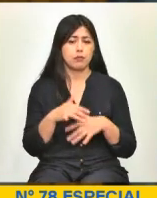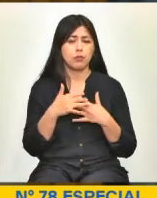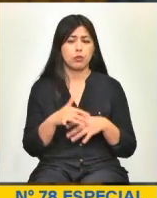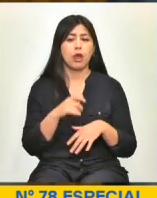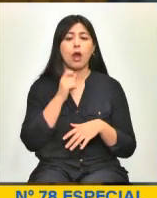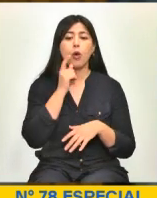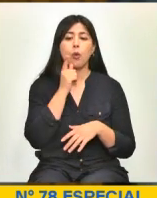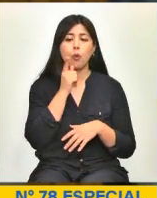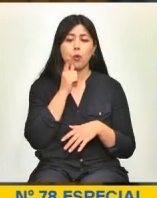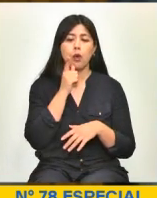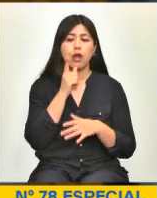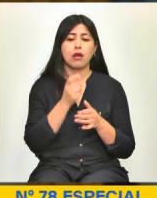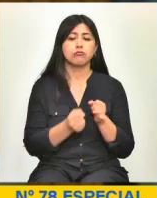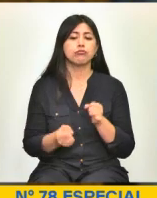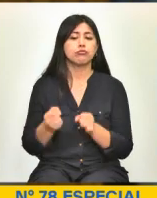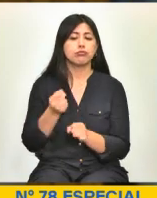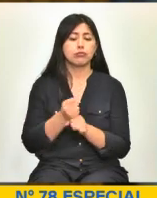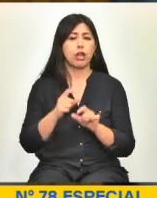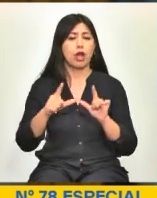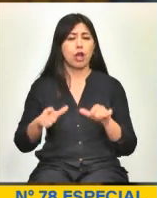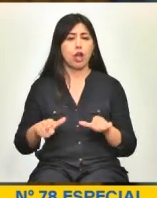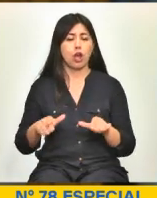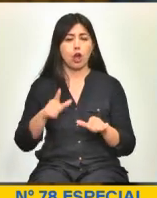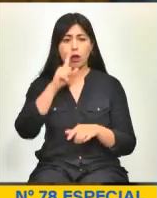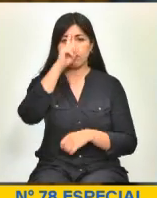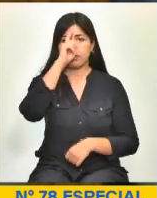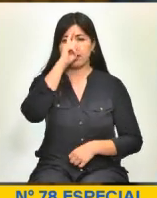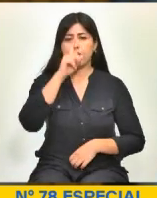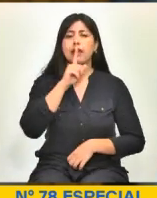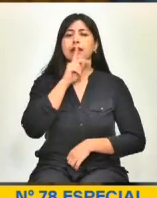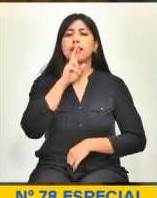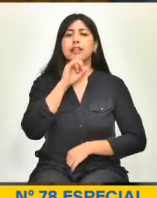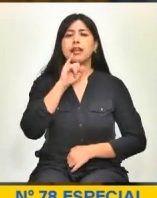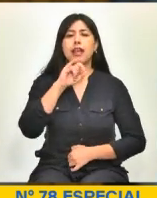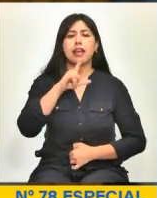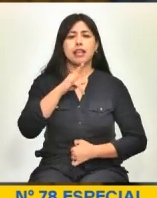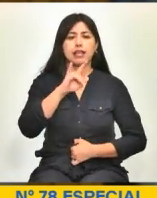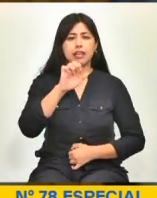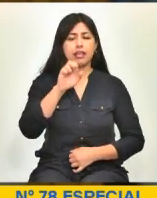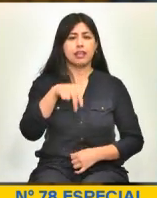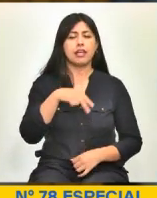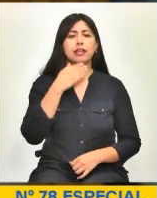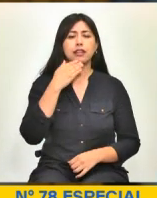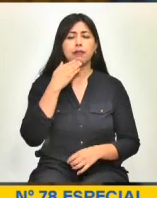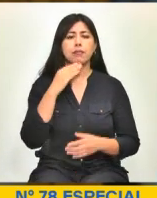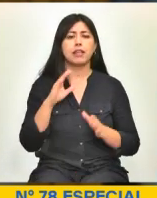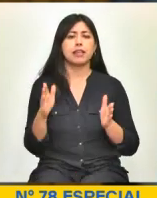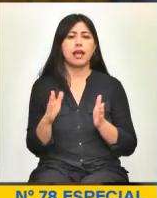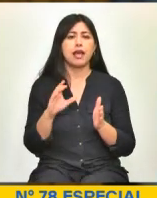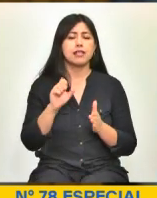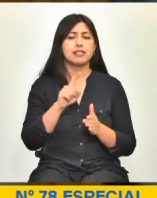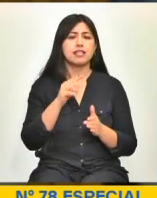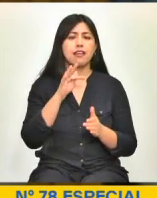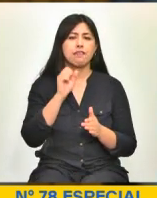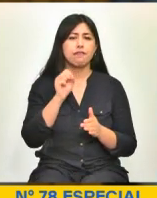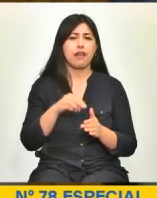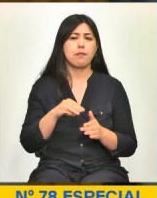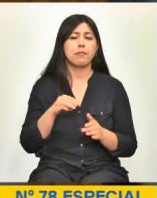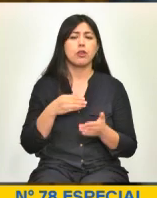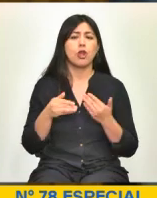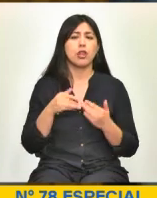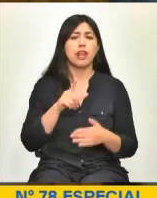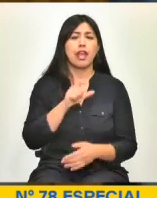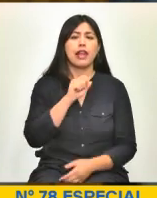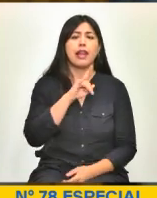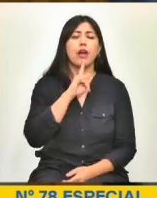estaba la reposición del Hospital Niño Stagno en Traiguén, el tema del CEFAM en Lautaro, el tema del Centro